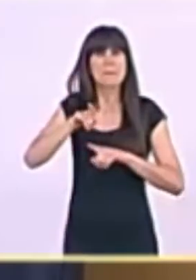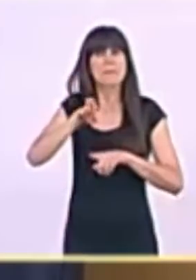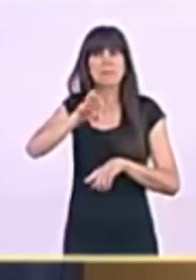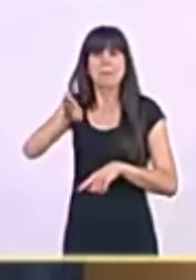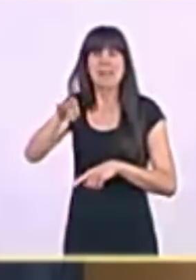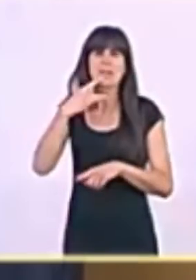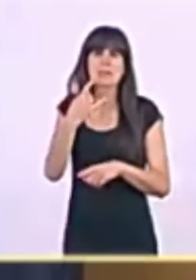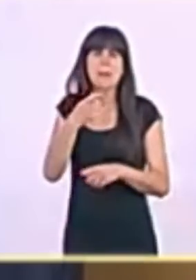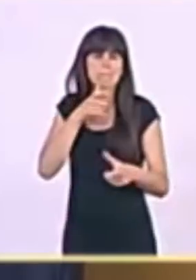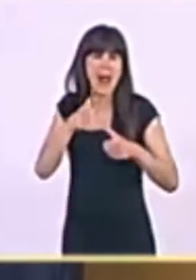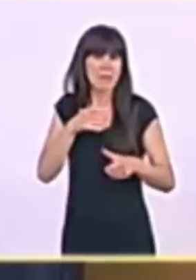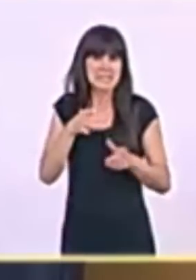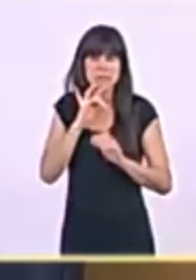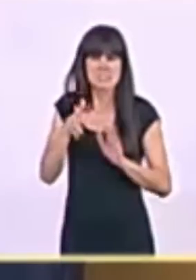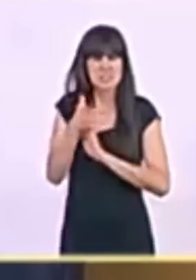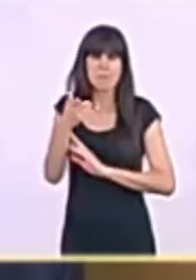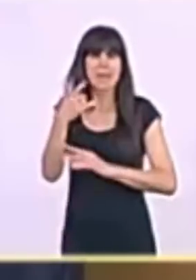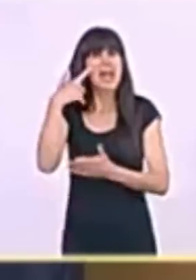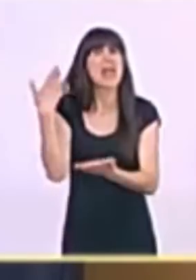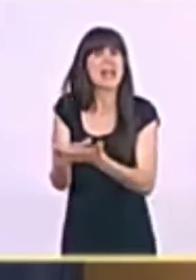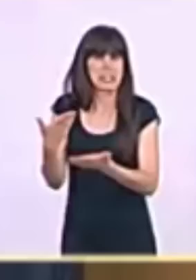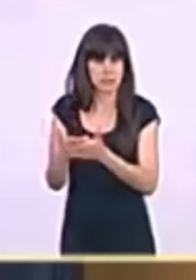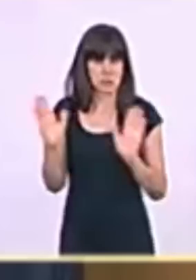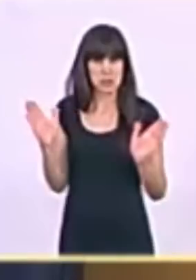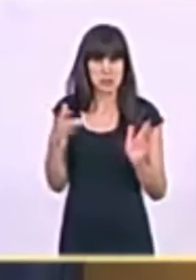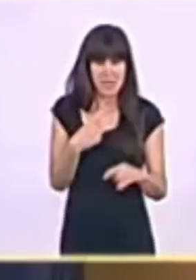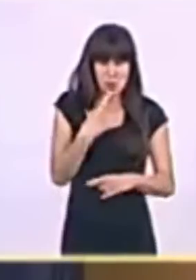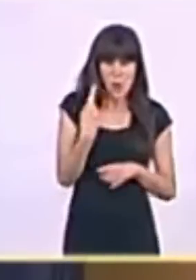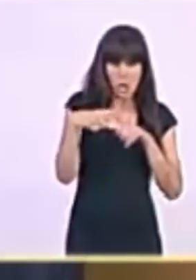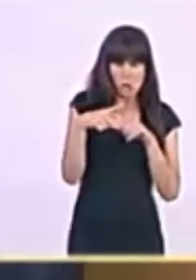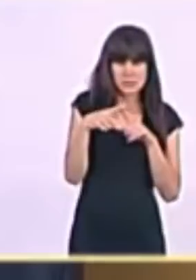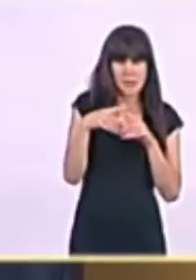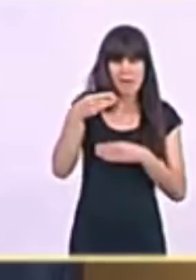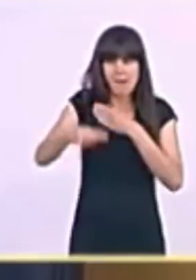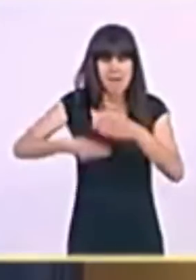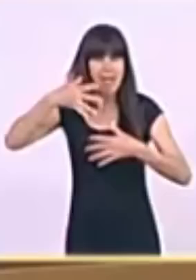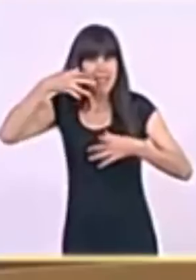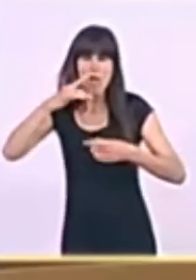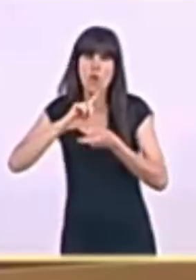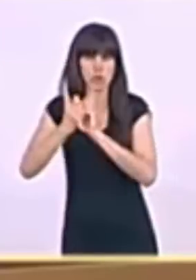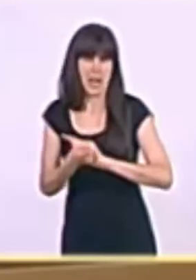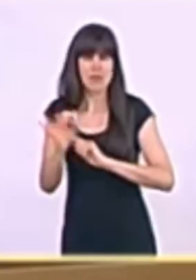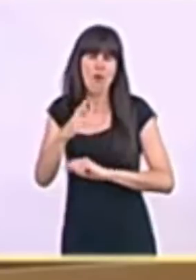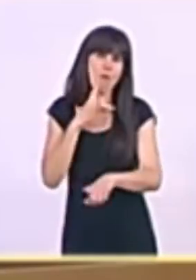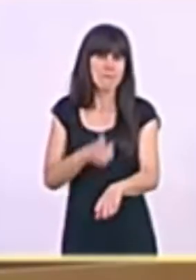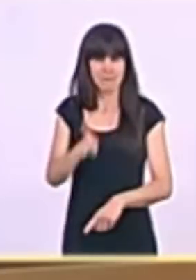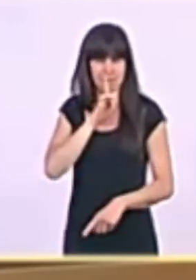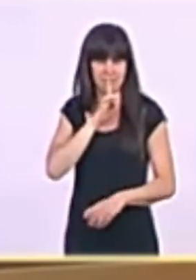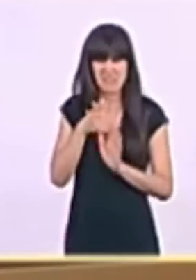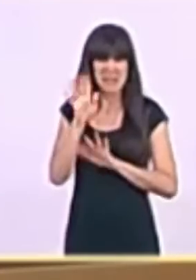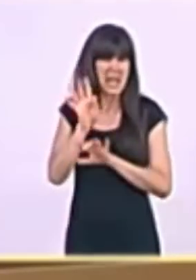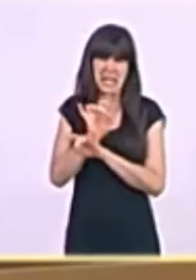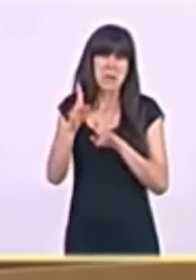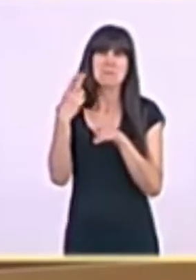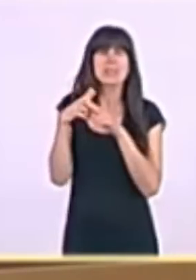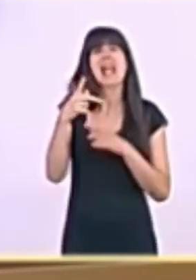y luego claramente hacen la contraria, o callan, y hacen claramente una política económica de recortes y precariedad. Hablaba